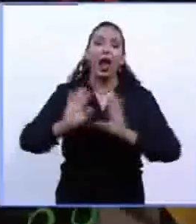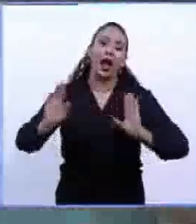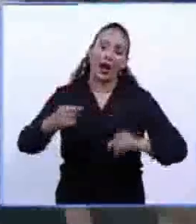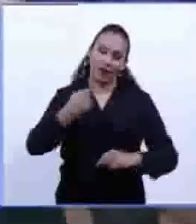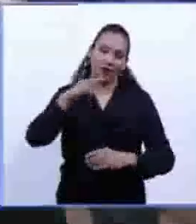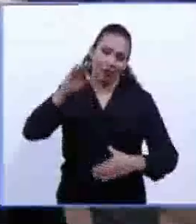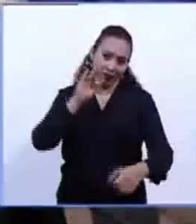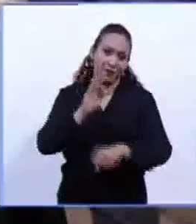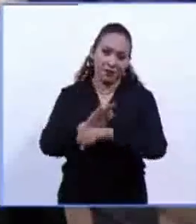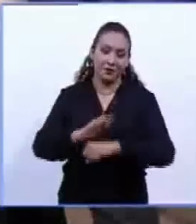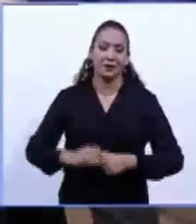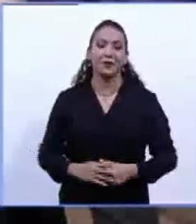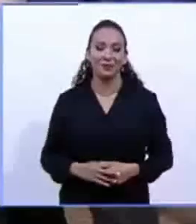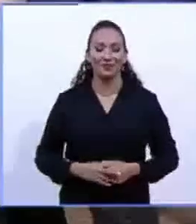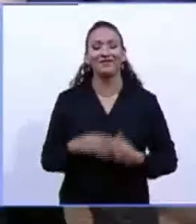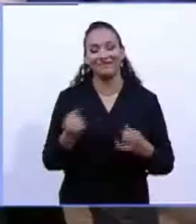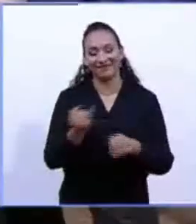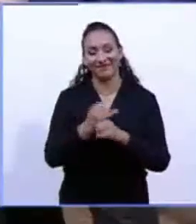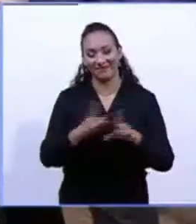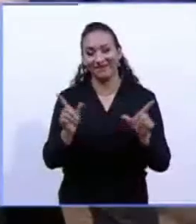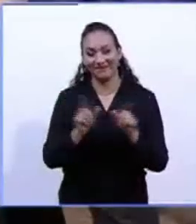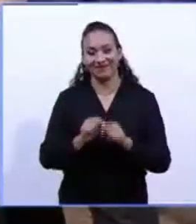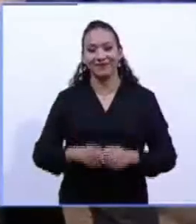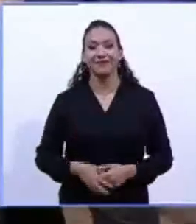derechos. Es la información.